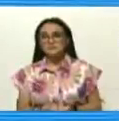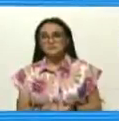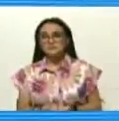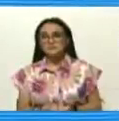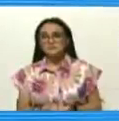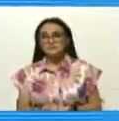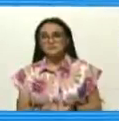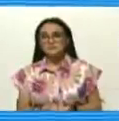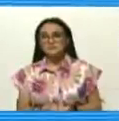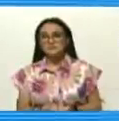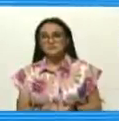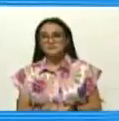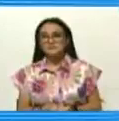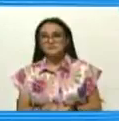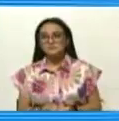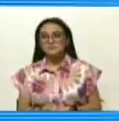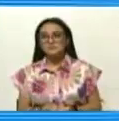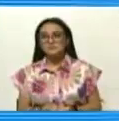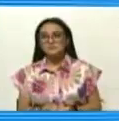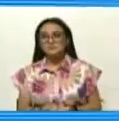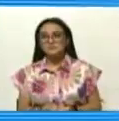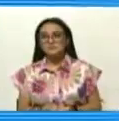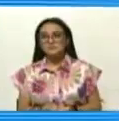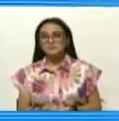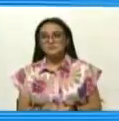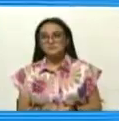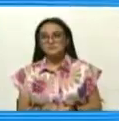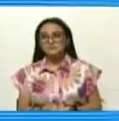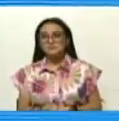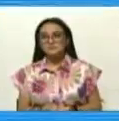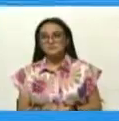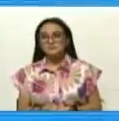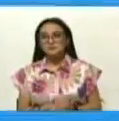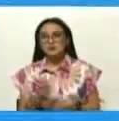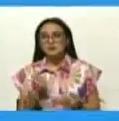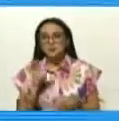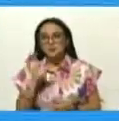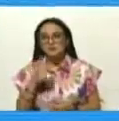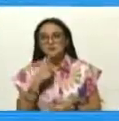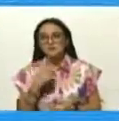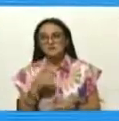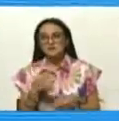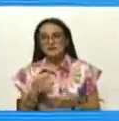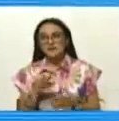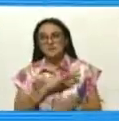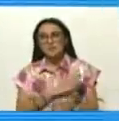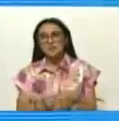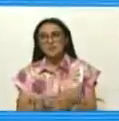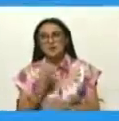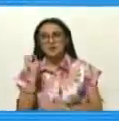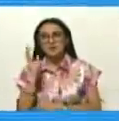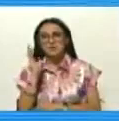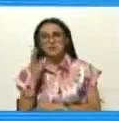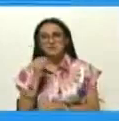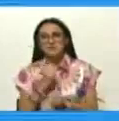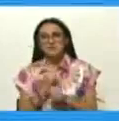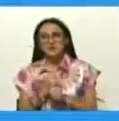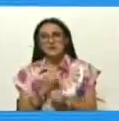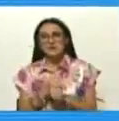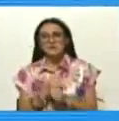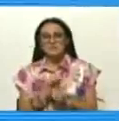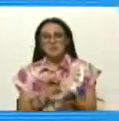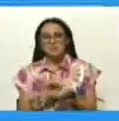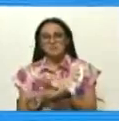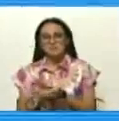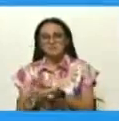nuestra constitución, en ninguna parte dice que el poder legislativo trabajará para desalojar